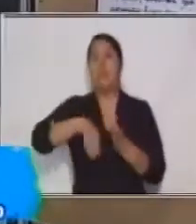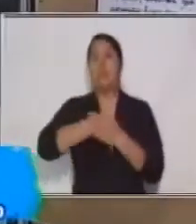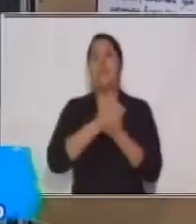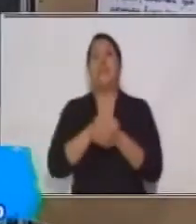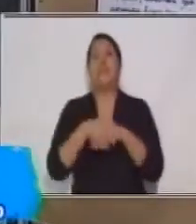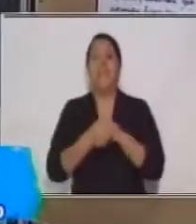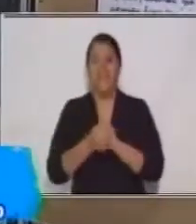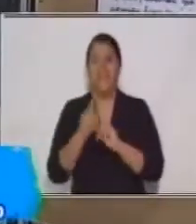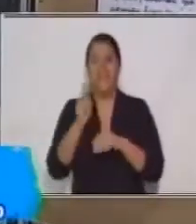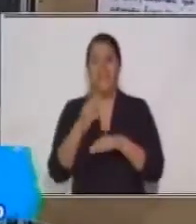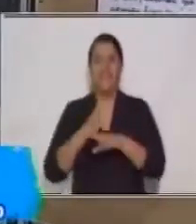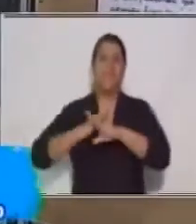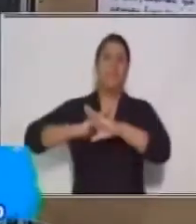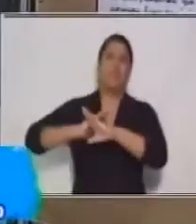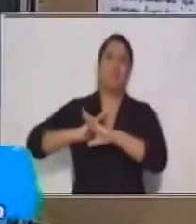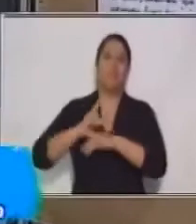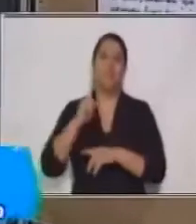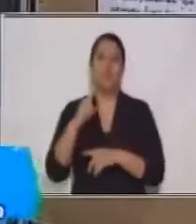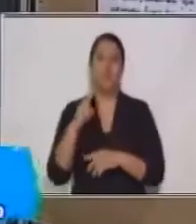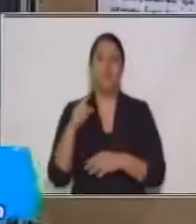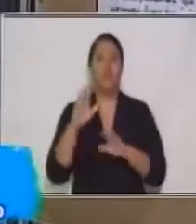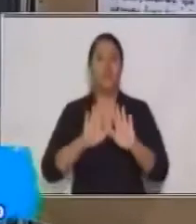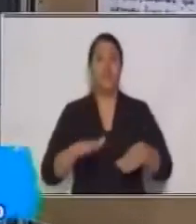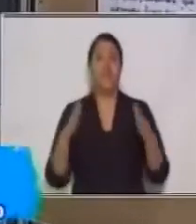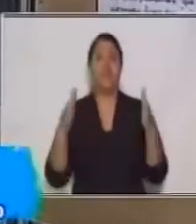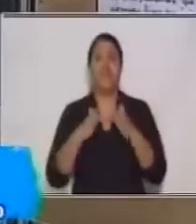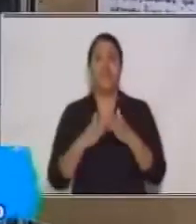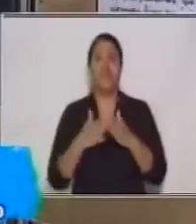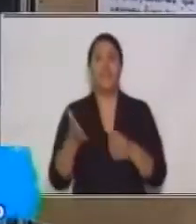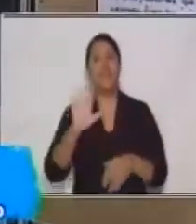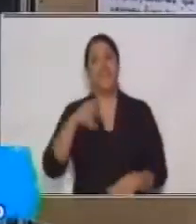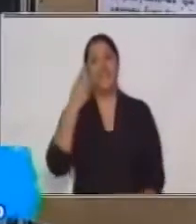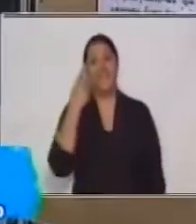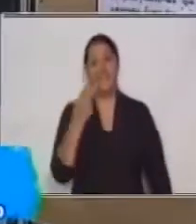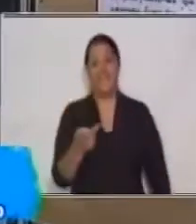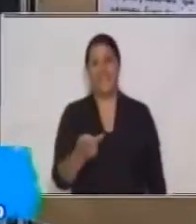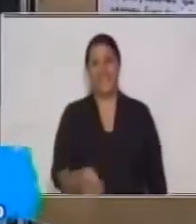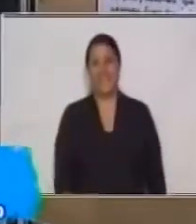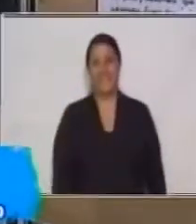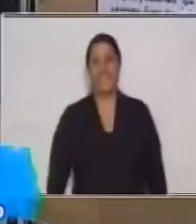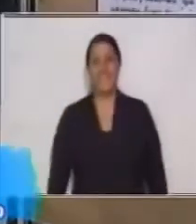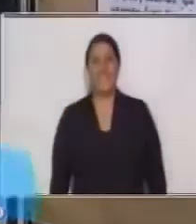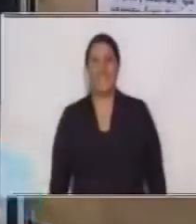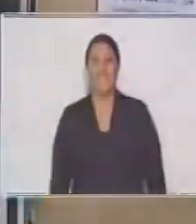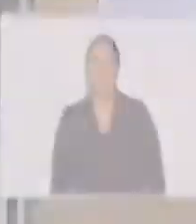su gel antibacterial. Sobre todo quédense en casa y nos vemos en la próxima.